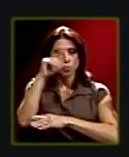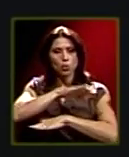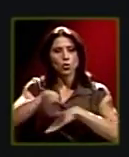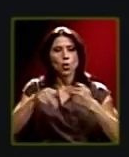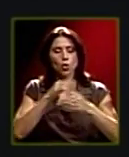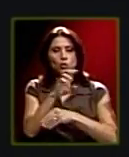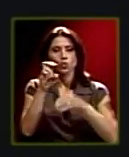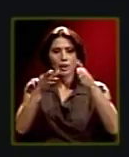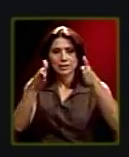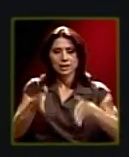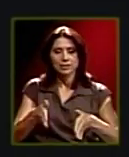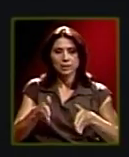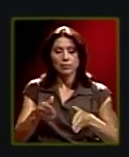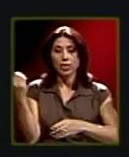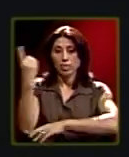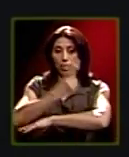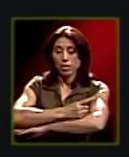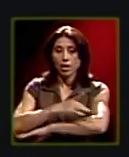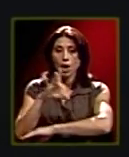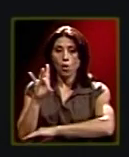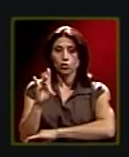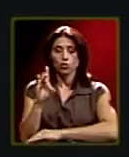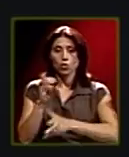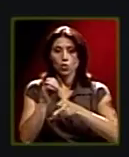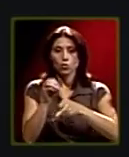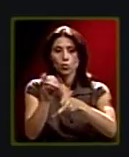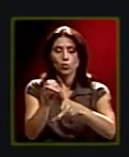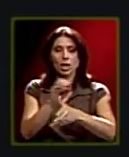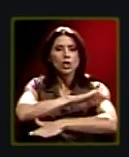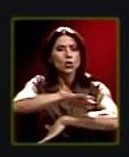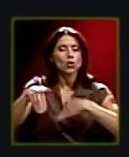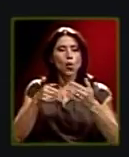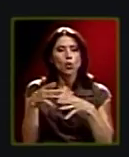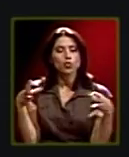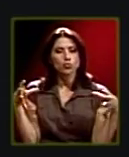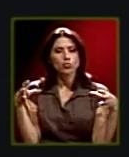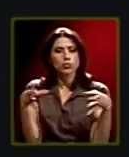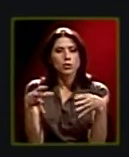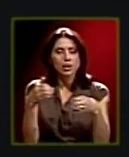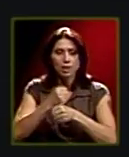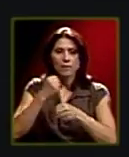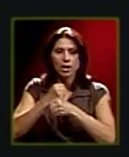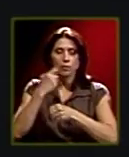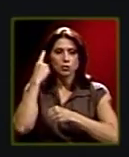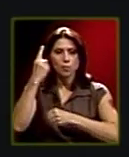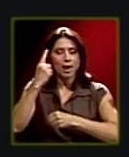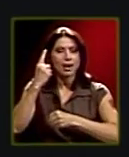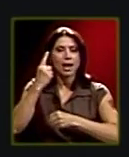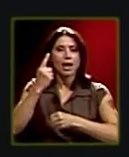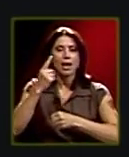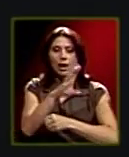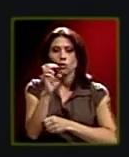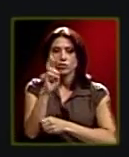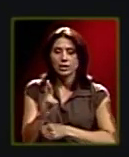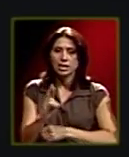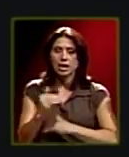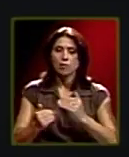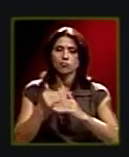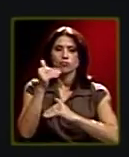8 de octubre trabajemos juntos en la Costa Rica y en las tareas que tenemos que hacer por delante. Es un hito